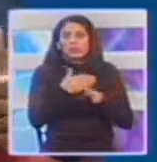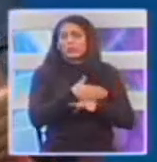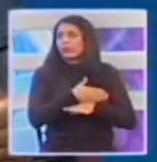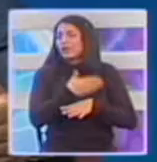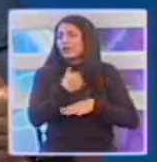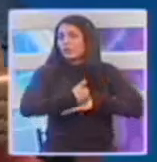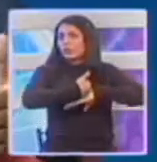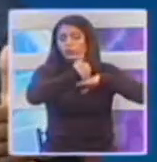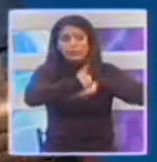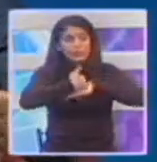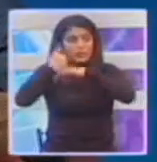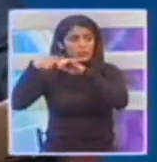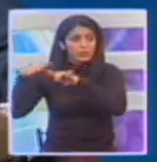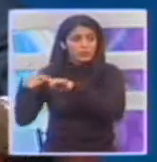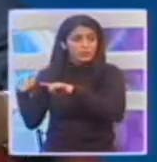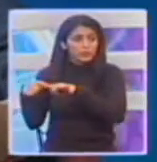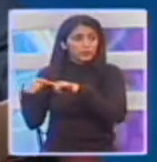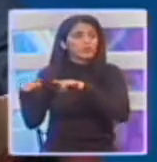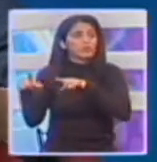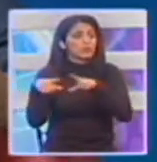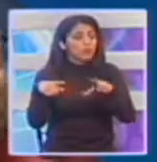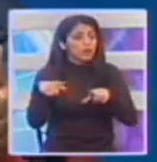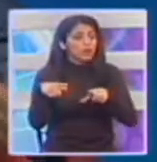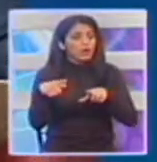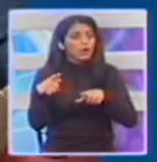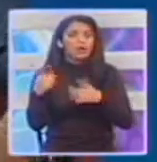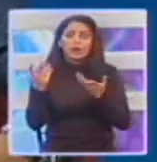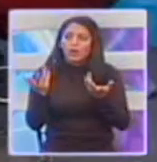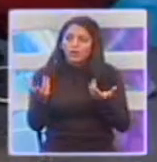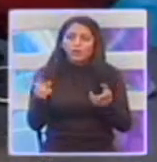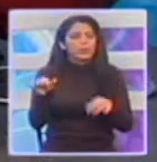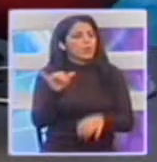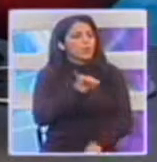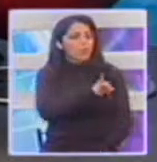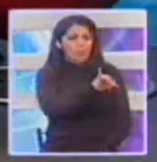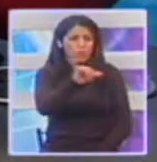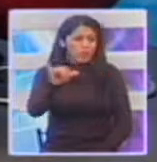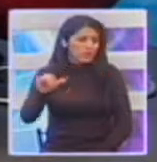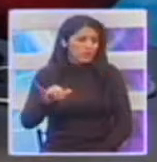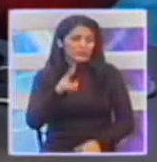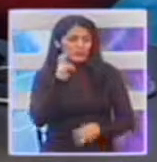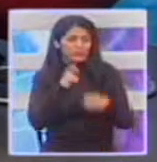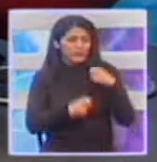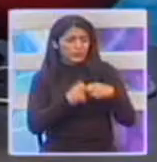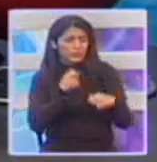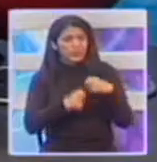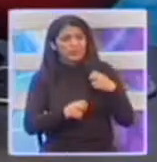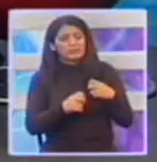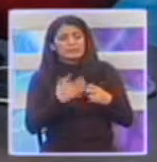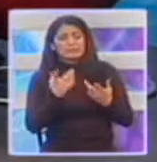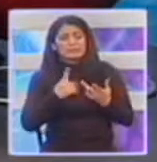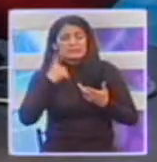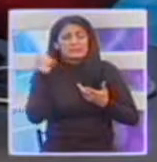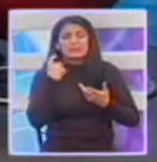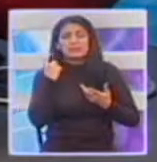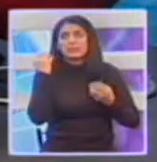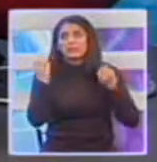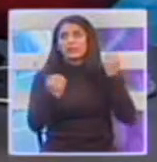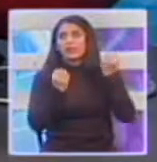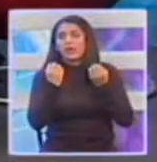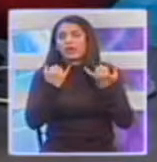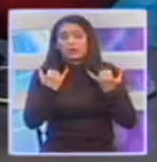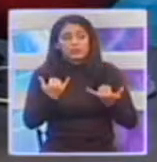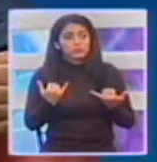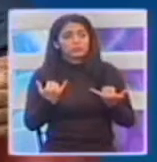otras autoridades entre ellas seccionales también corran con la misma suerte es decir nosotros tenemos que tomar una decisión ajustada